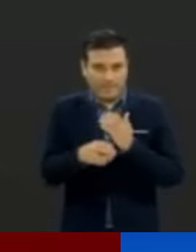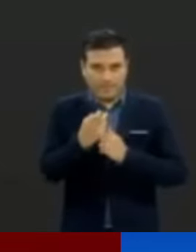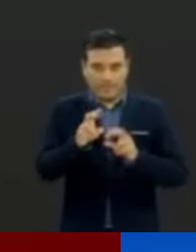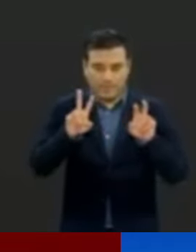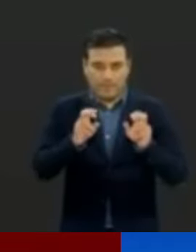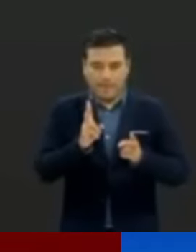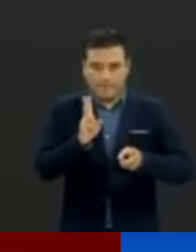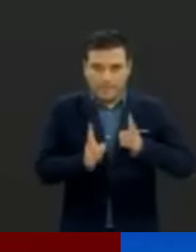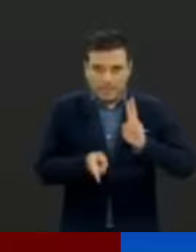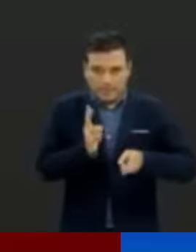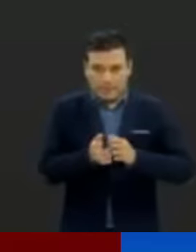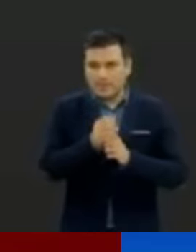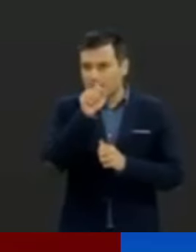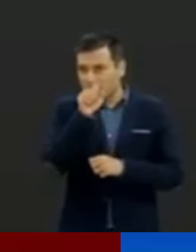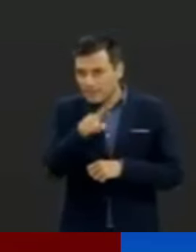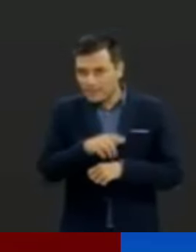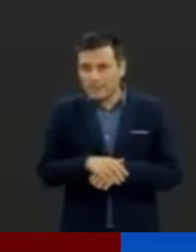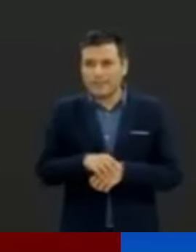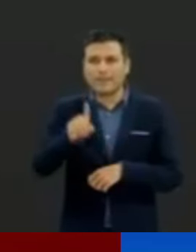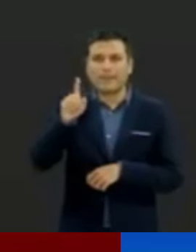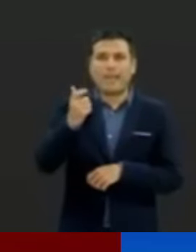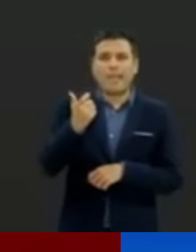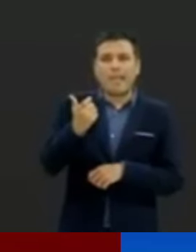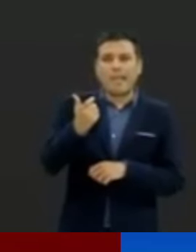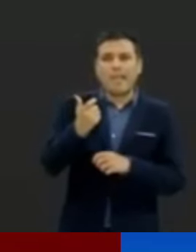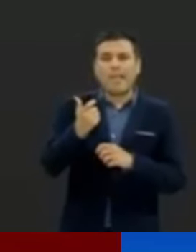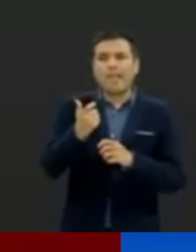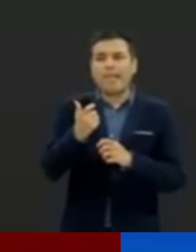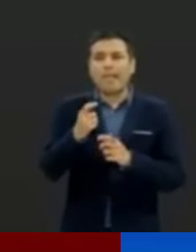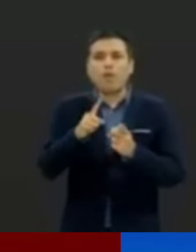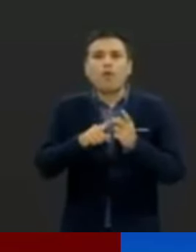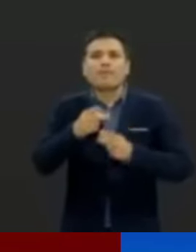La opacidad en el financiamiento de campaña.